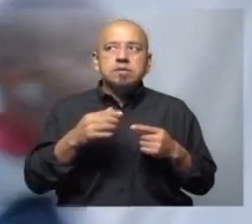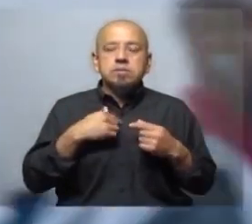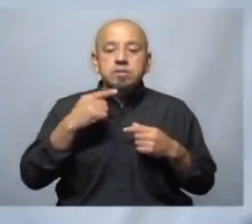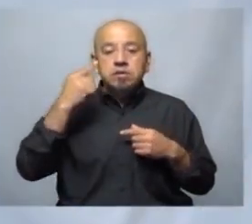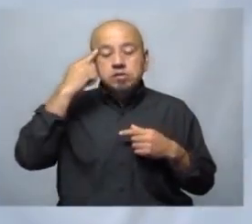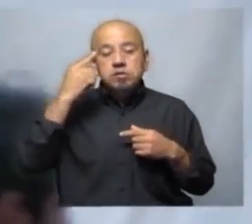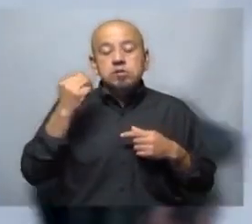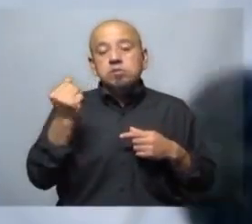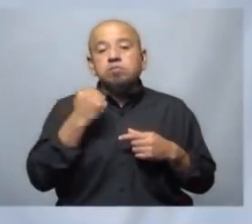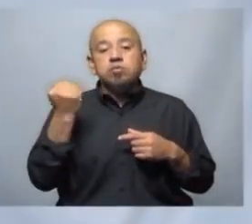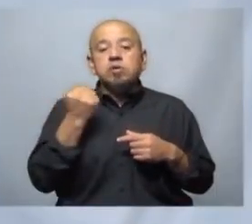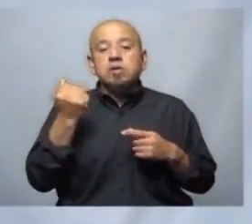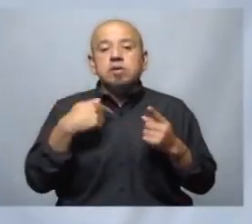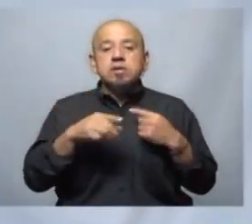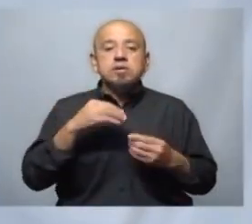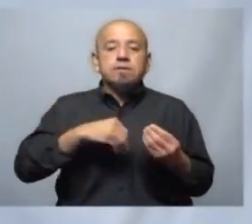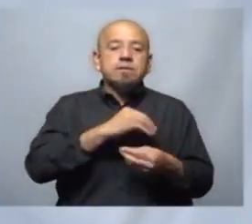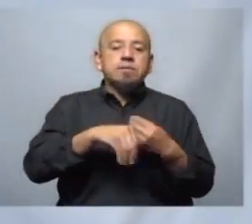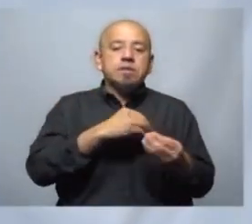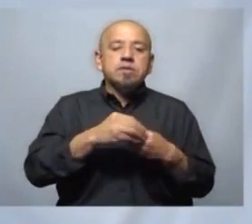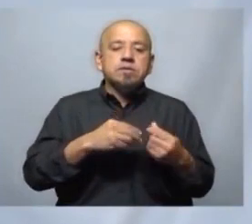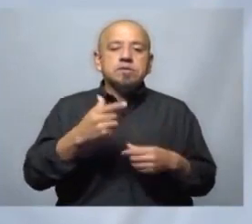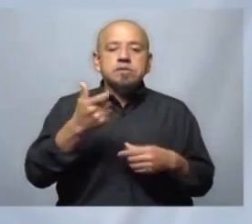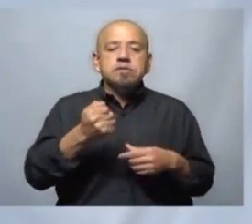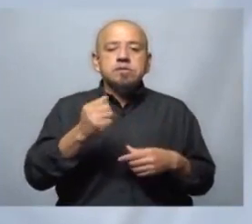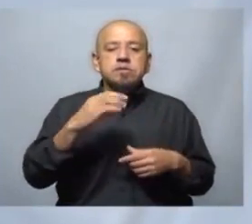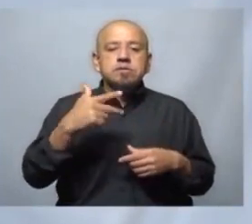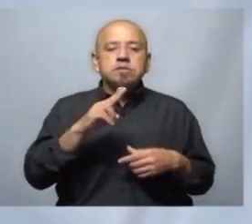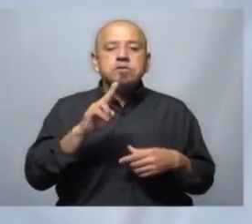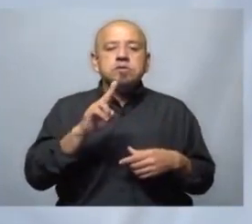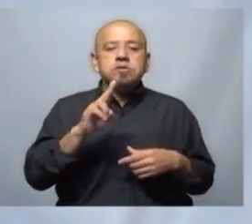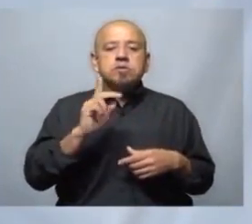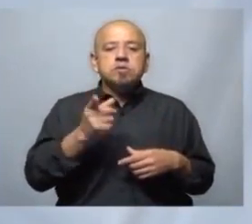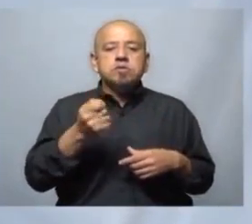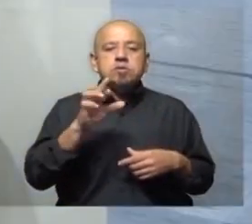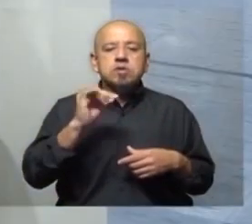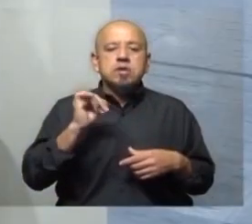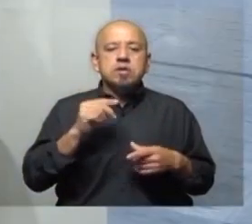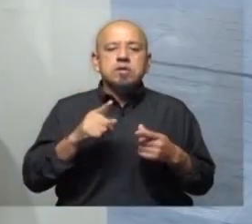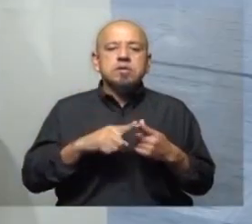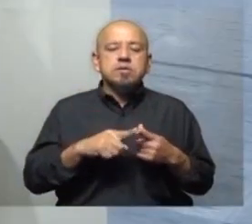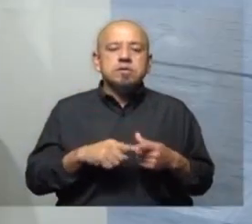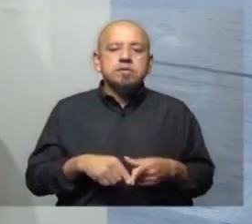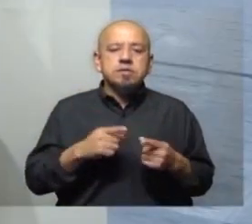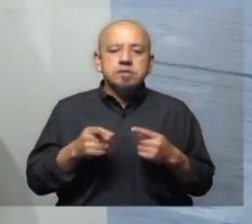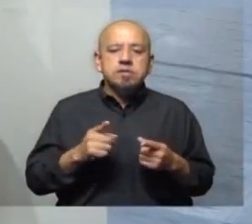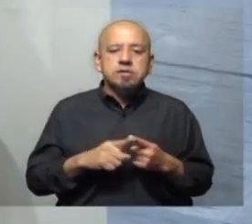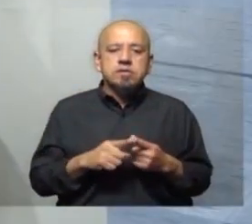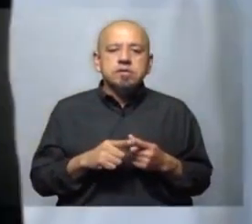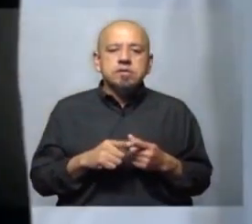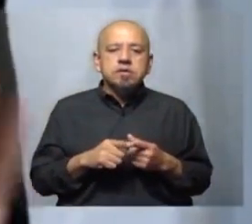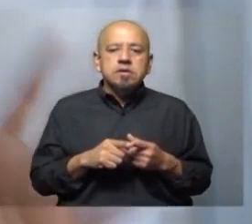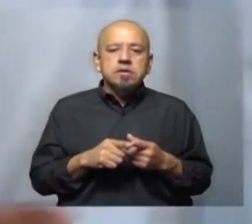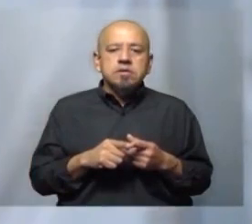es muy importante la familia está muy contenta con esta biografía así que tenemos este También muy bien